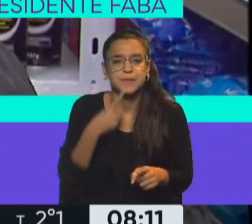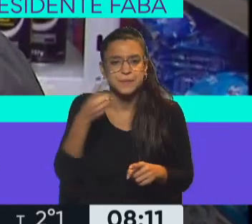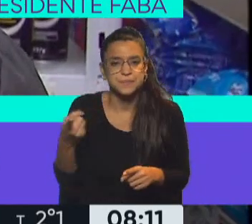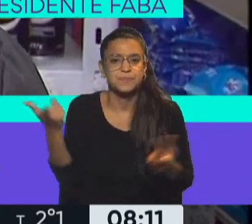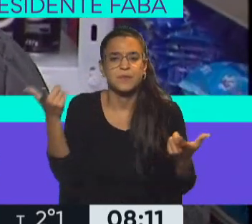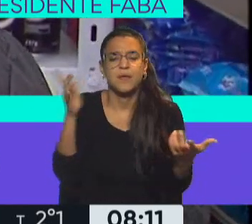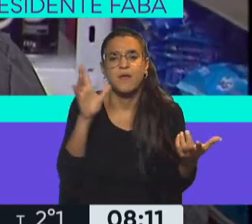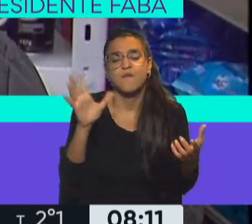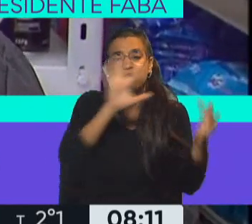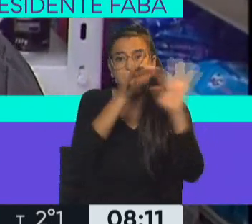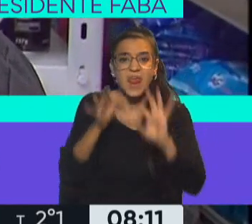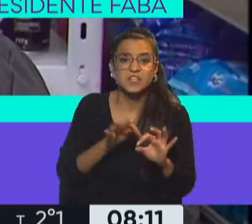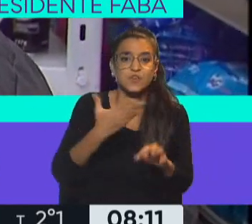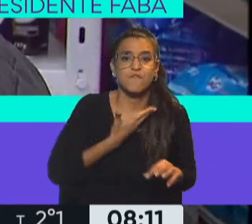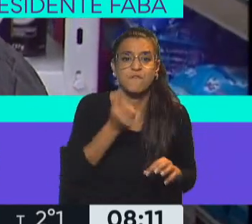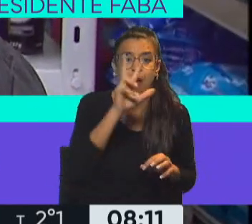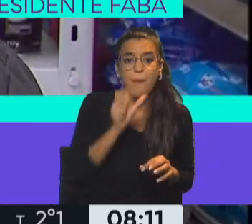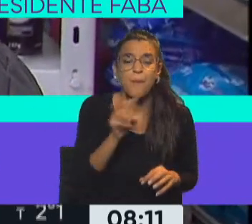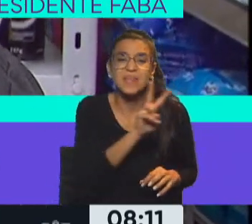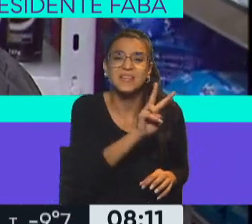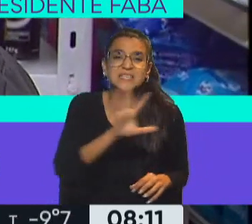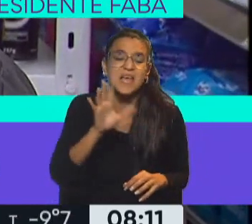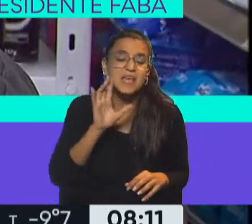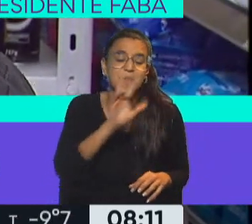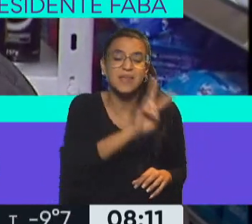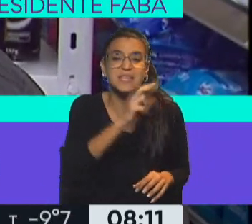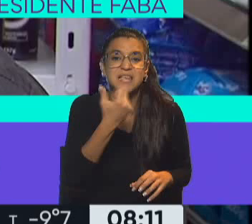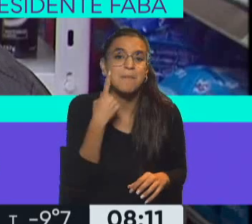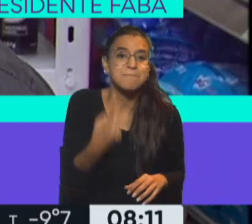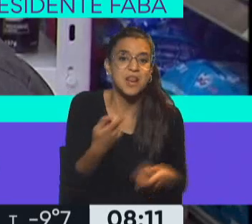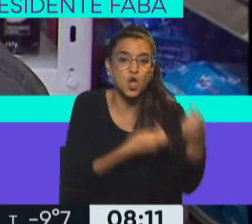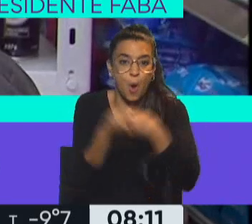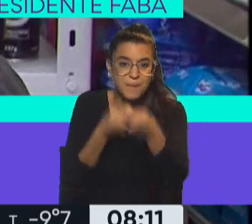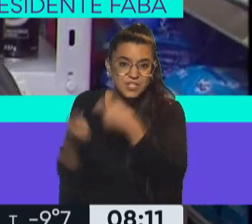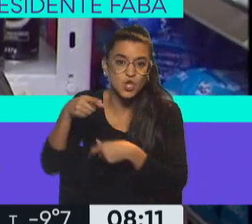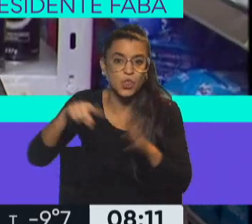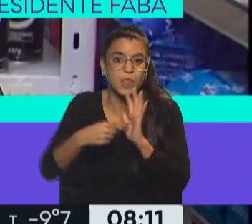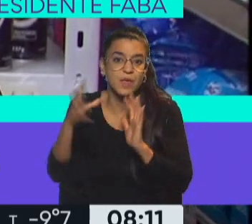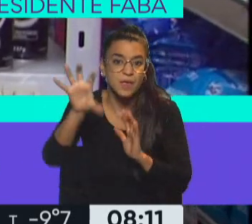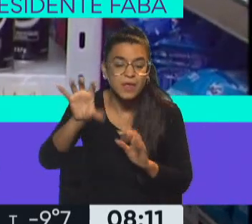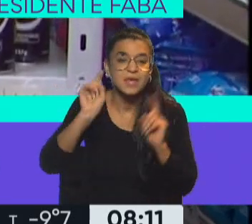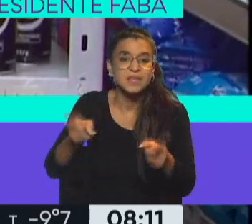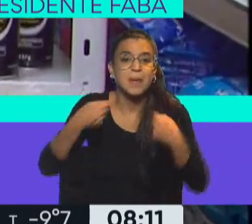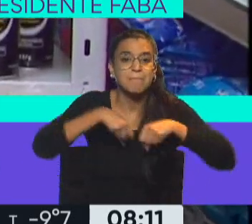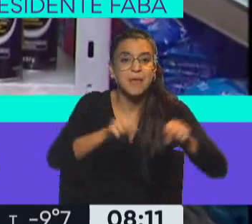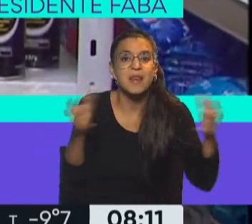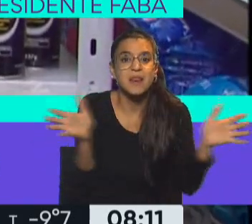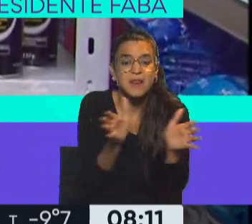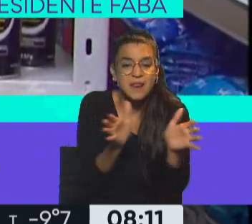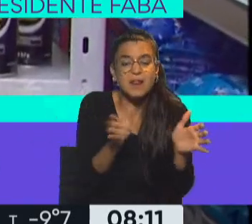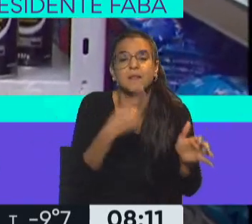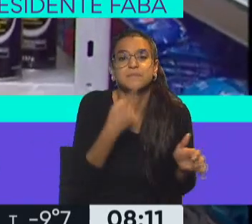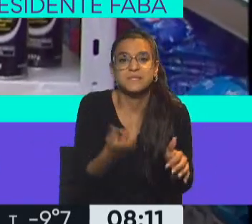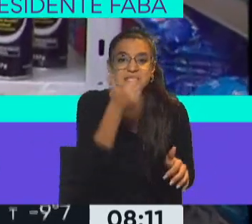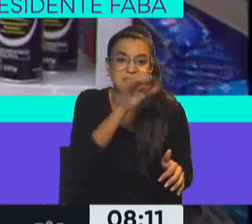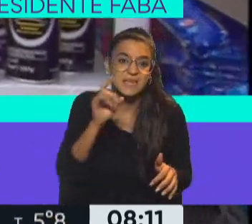federación favor representa a 26 mil comercios de lo que provincia de buenos aires y lo que es la compensación almacenera a más de 60.000